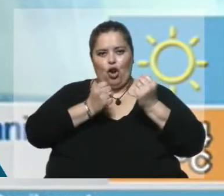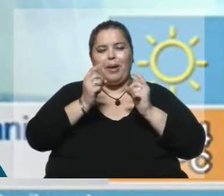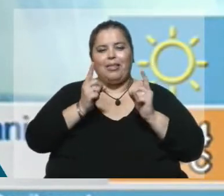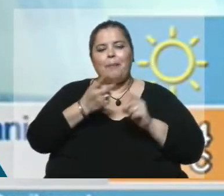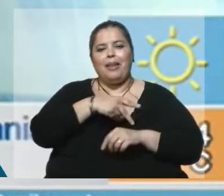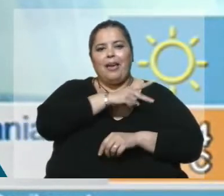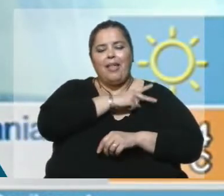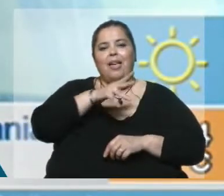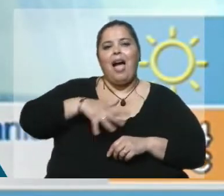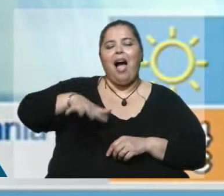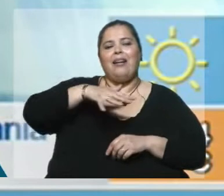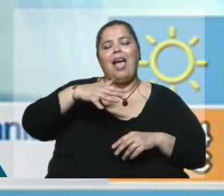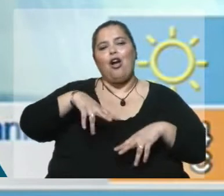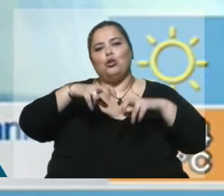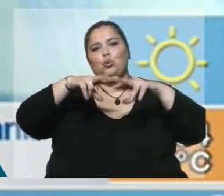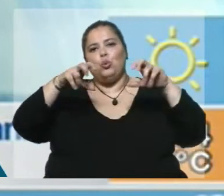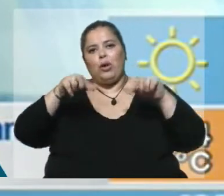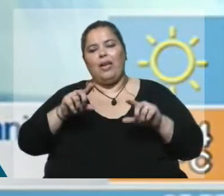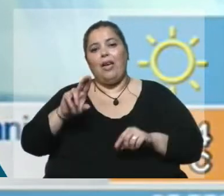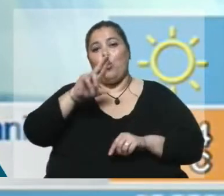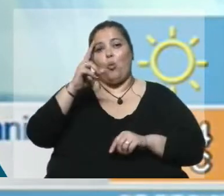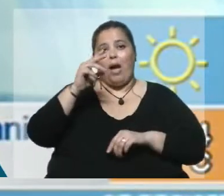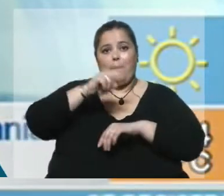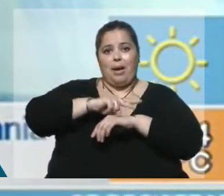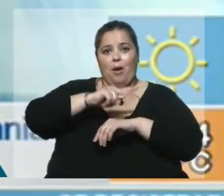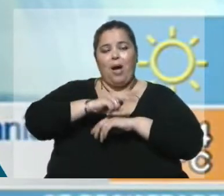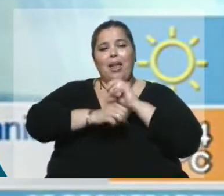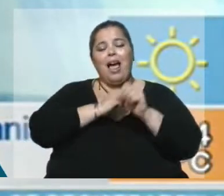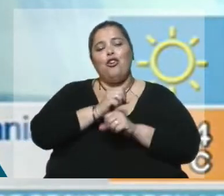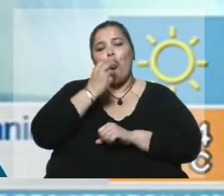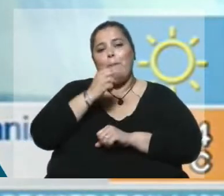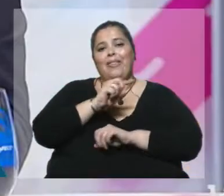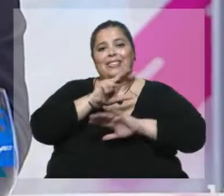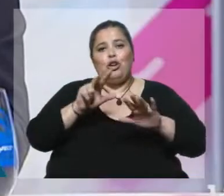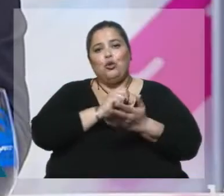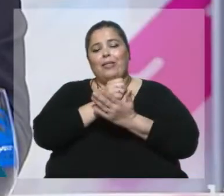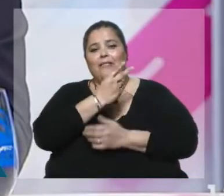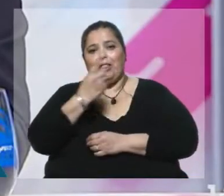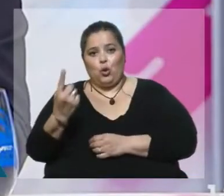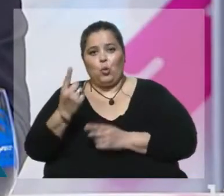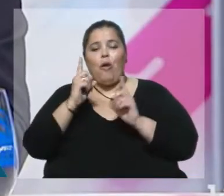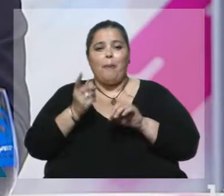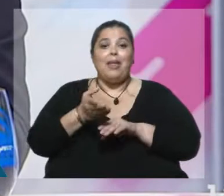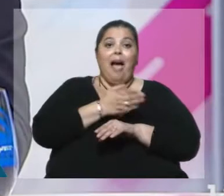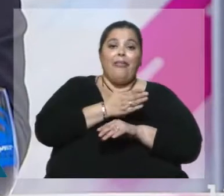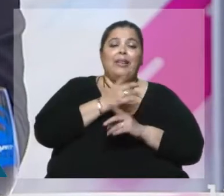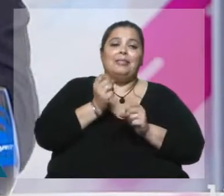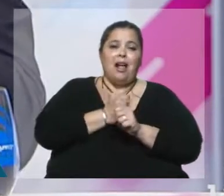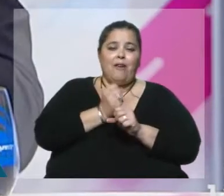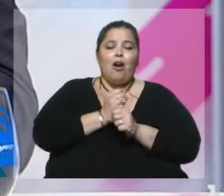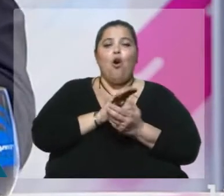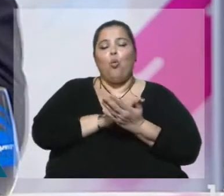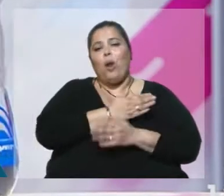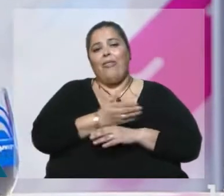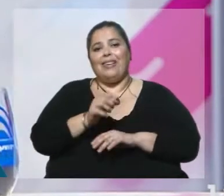consultoría económica en gran Torton Uruguay y Paraguay entre 2018 y 2021 previamente se desempeñó durante más de